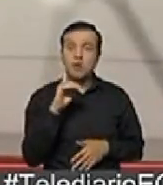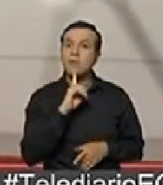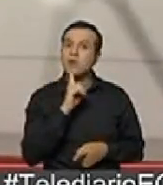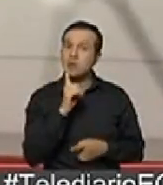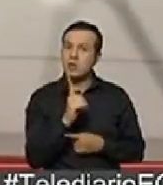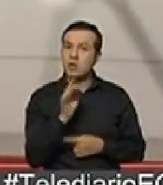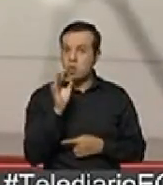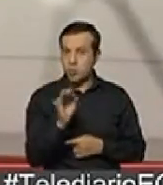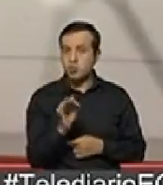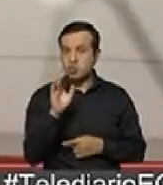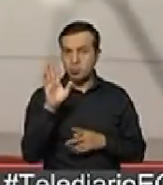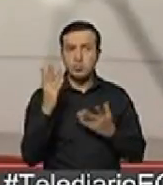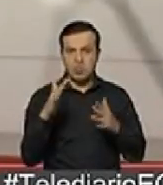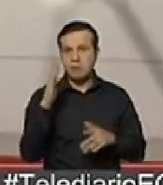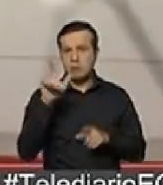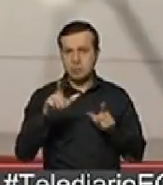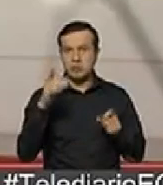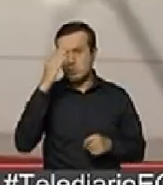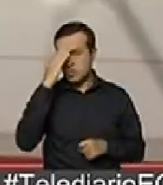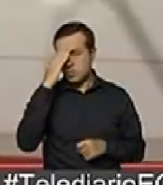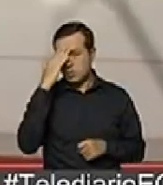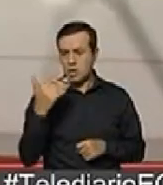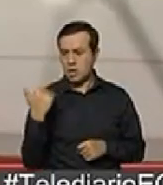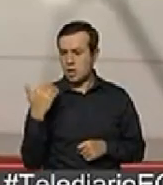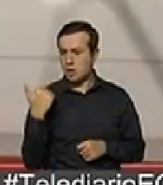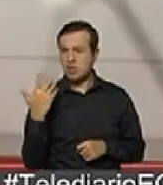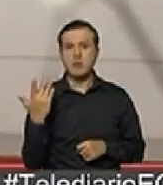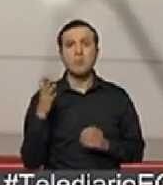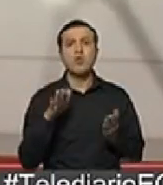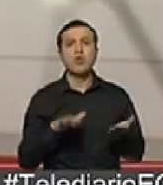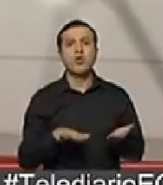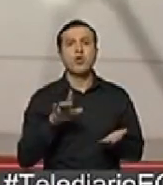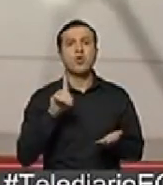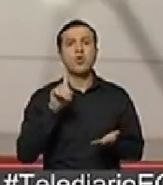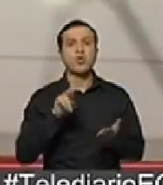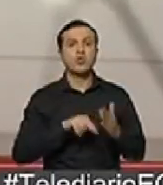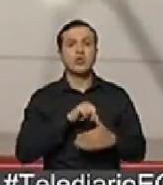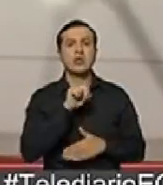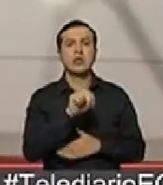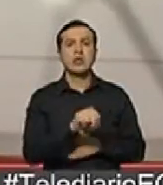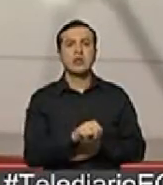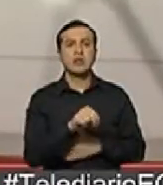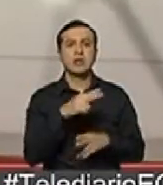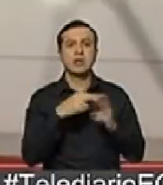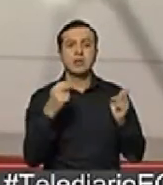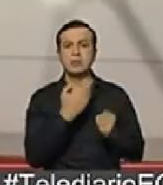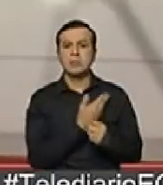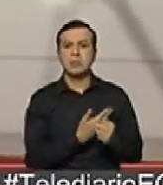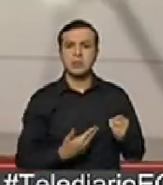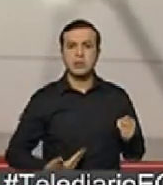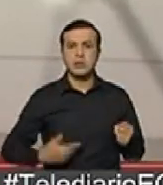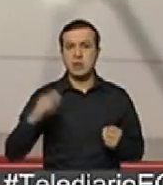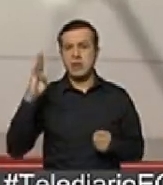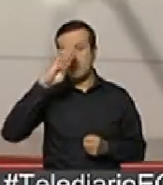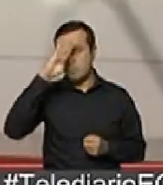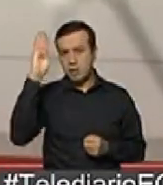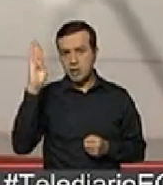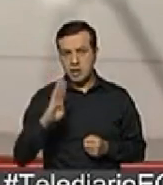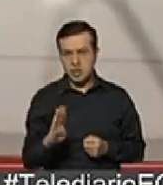razón, pero todo el mundo sabe que hace poco murió un nieto del expresidente de Brasil,